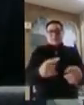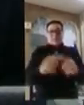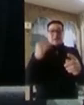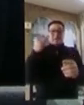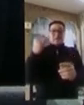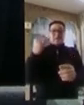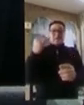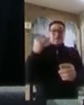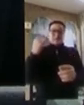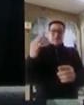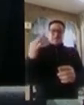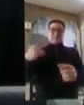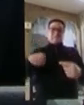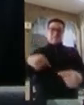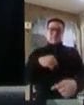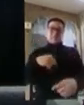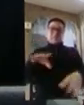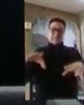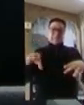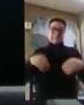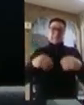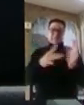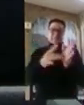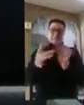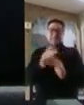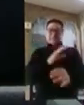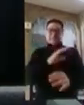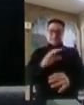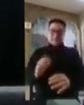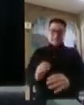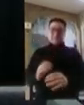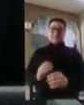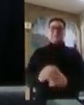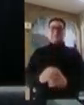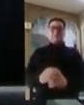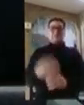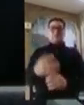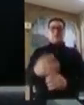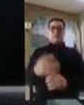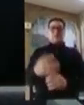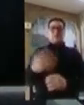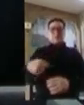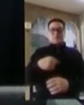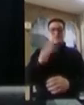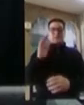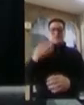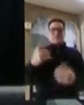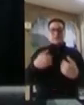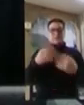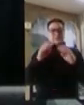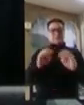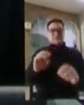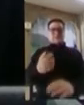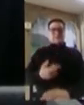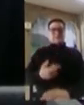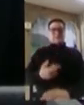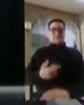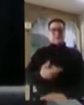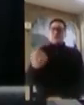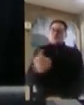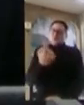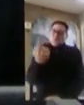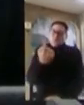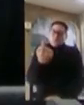para concluir, ¿qué te voy a decir con esta palabra? Es que el único remedio, la única